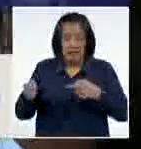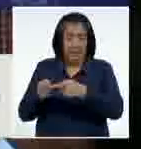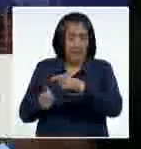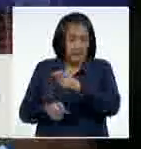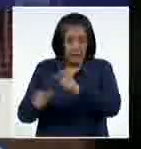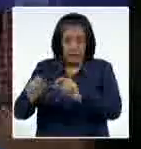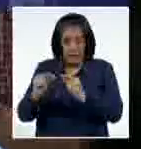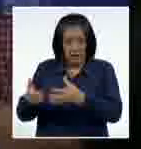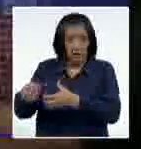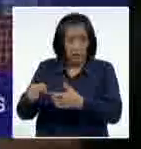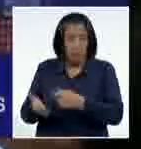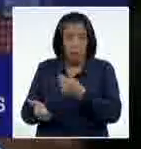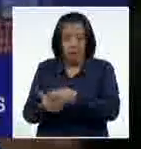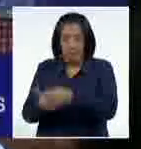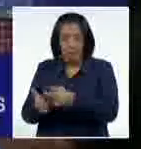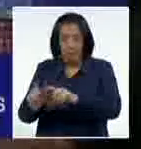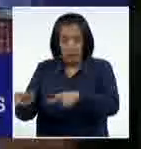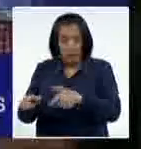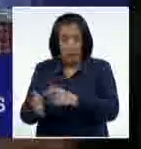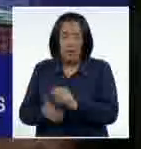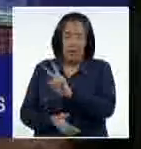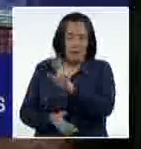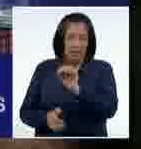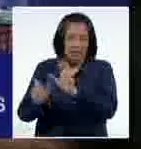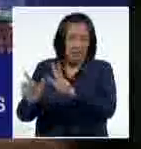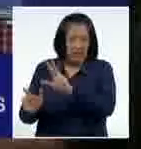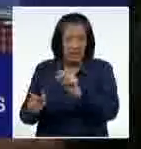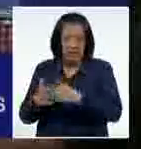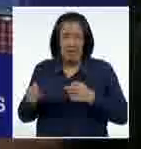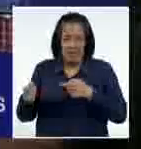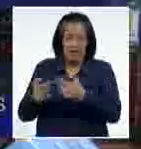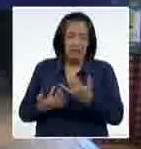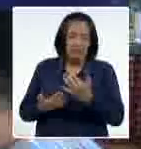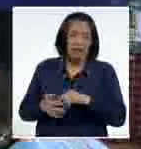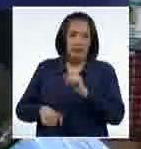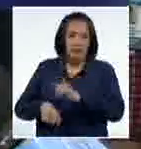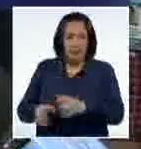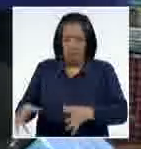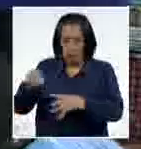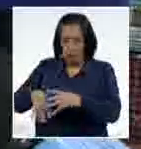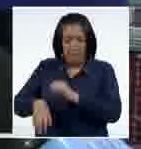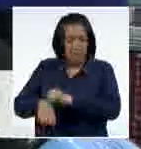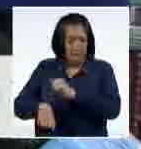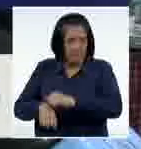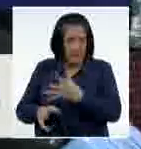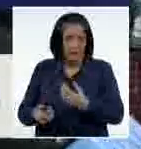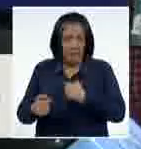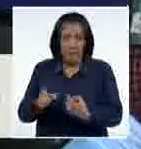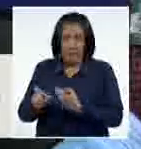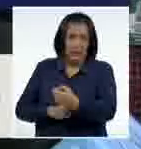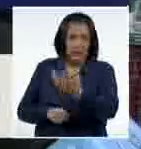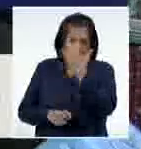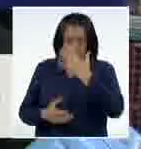esta mafia de cobra cupos. Como 20 o 30 que tenían en bolsas piedras, han logrado herirme a mí en